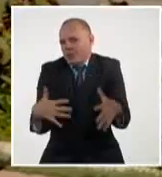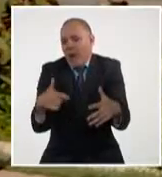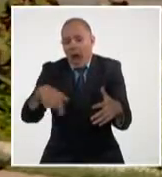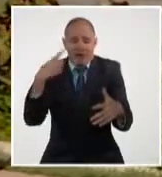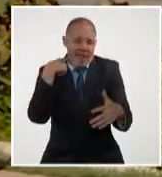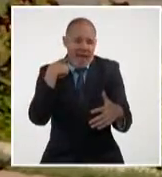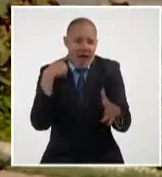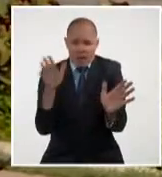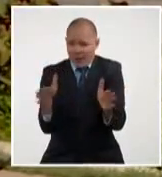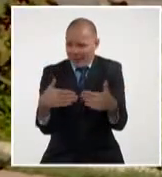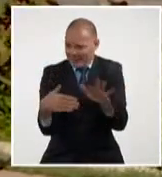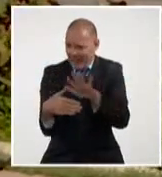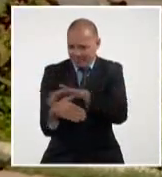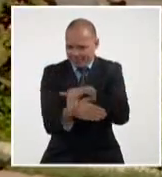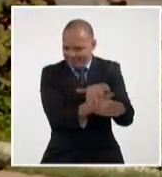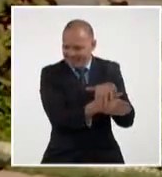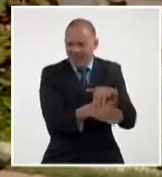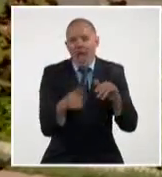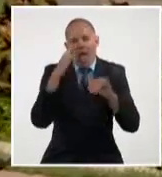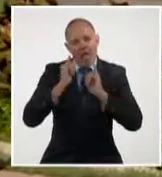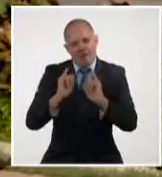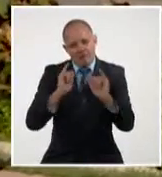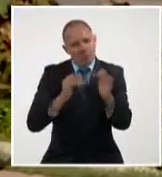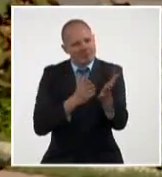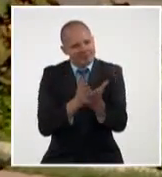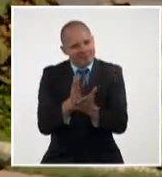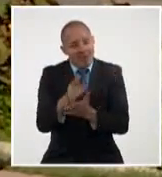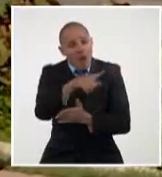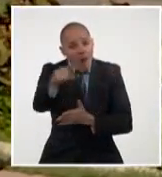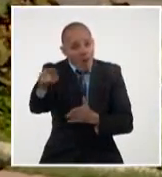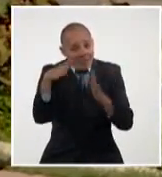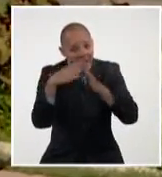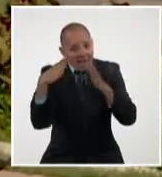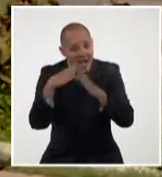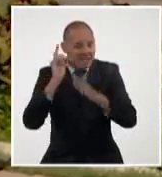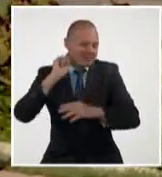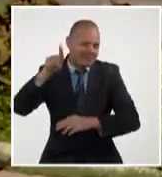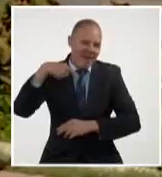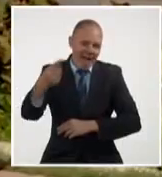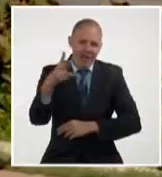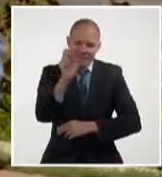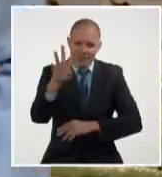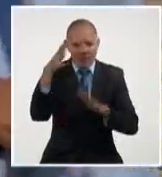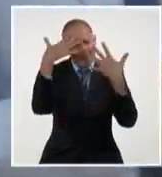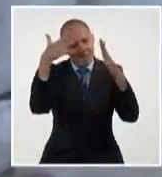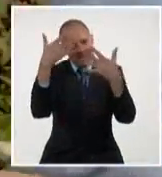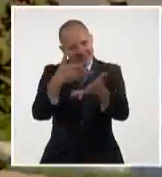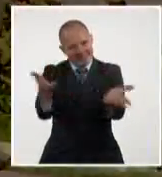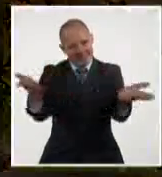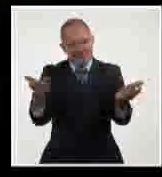del canal Cubano de Noticias. Que tenga un feliz 2024. Hasta la próxima.